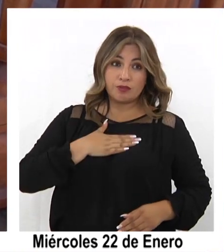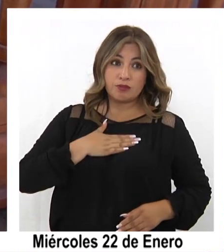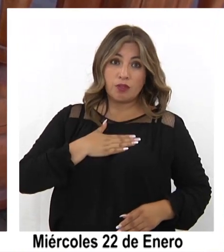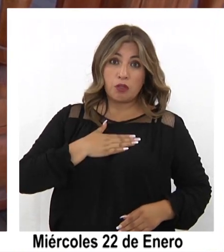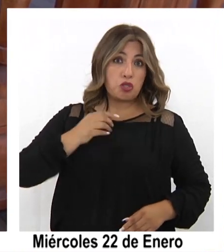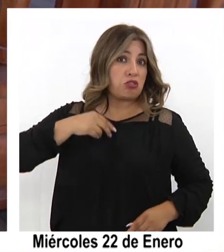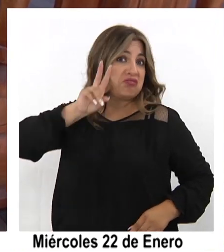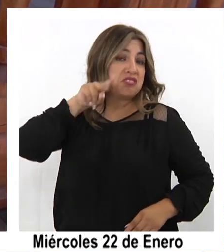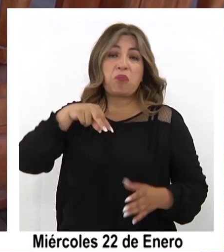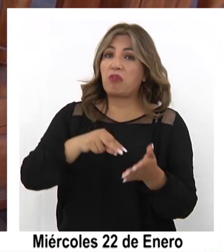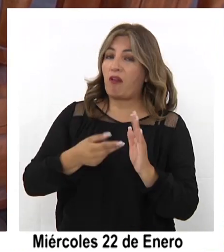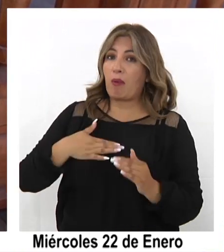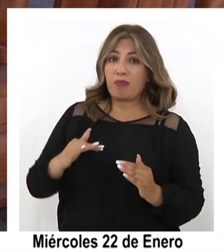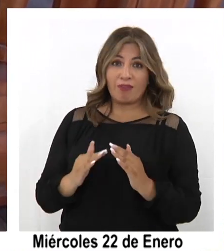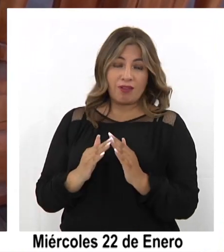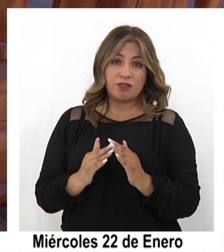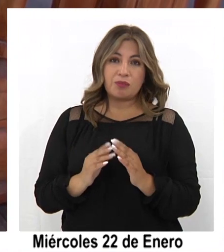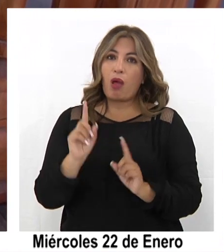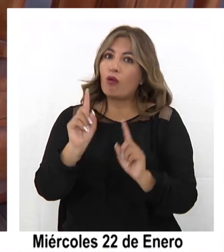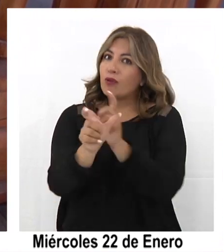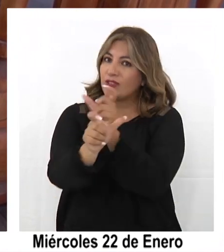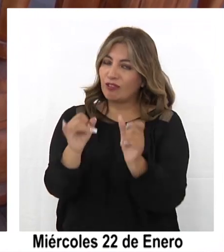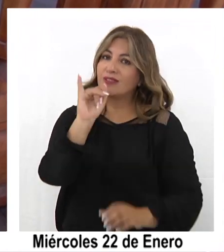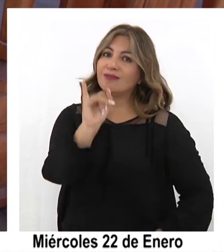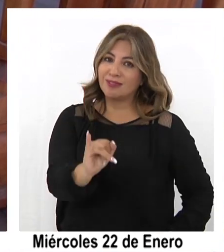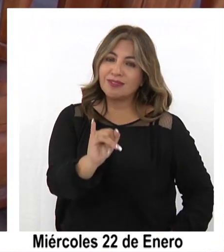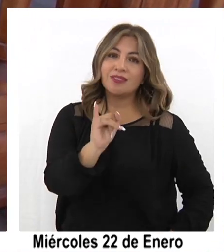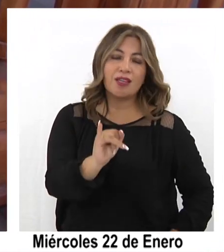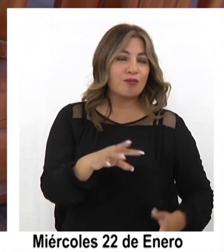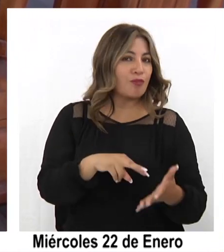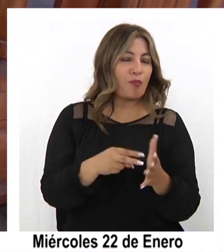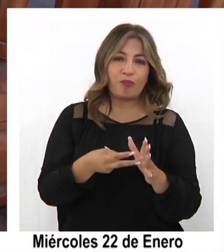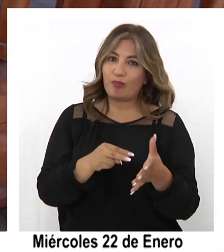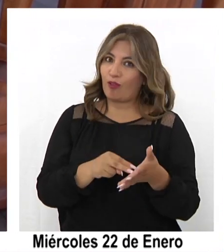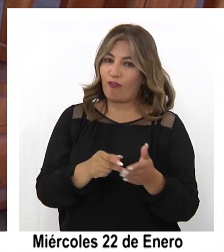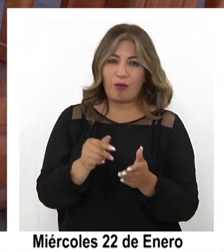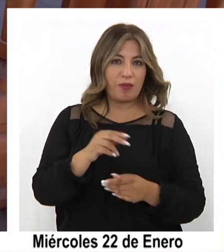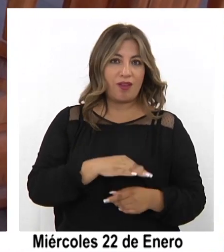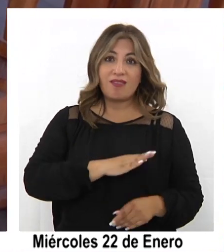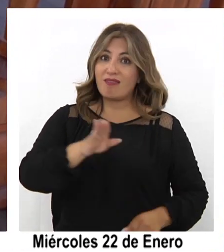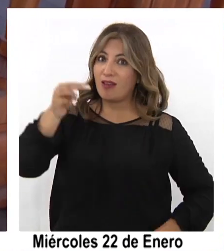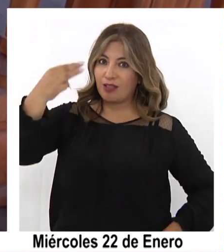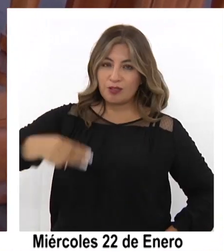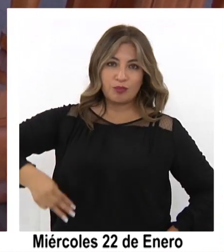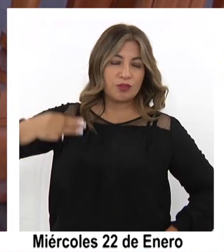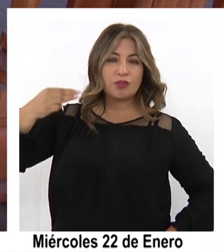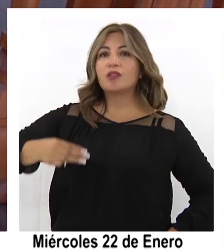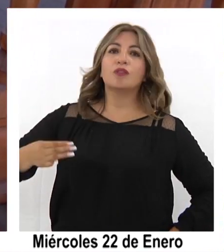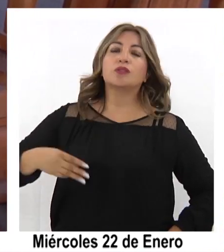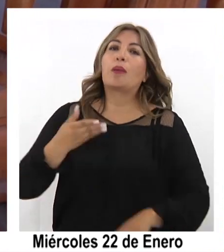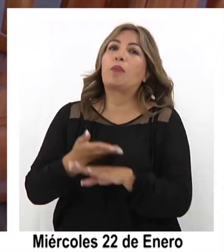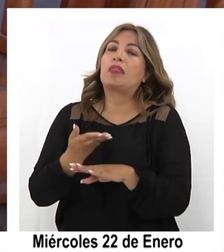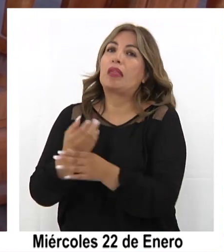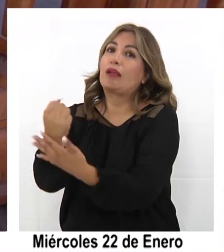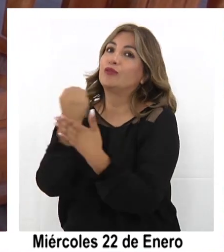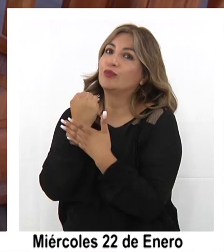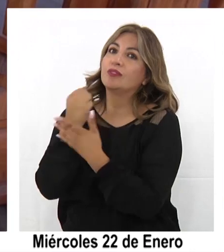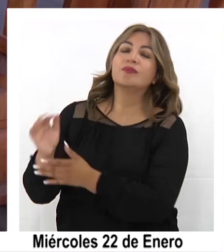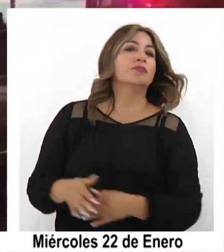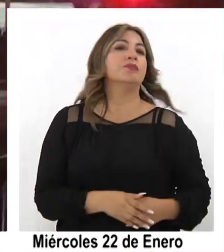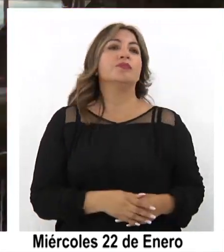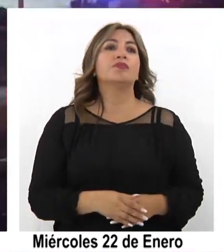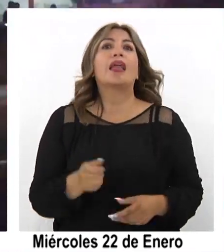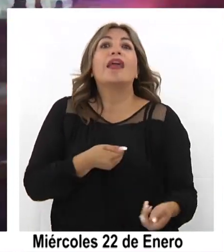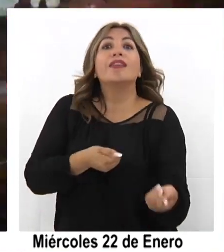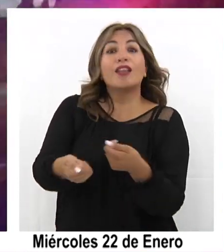En el caso mío, bueno, yo no tuve problemas, no tuve problemas en mi casa, pero mucha gente sí, mucha gente sí tuvo que acudir a la municipalidad y pedir la ayuda que